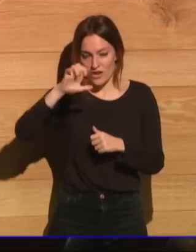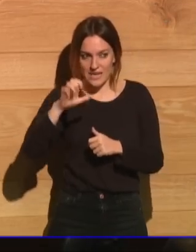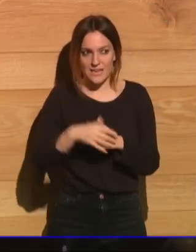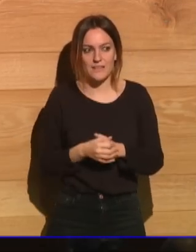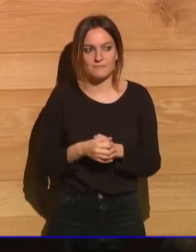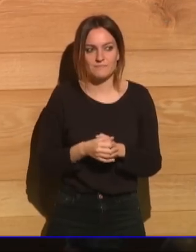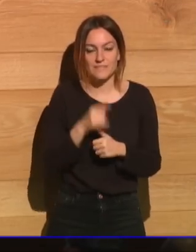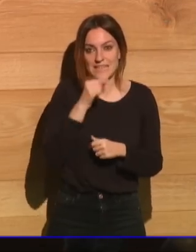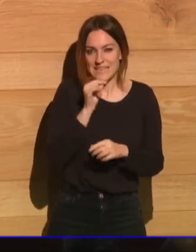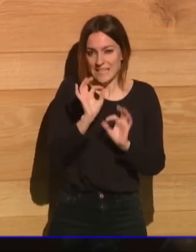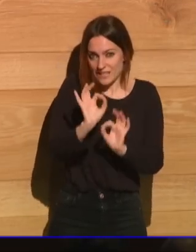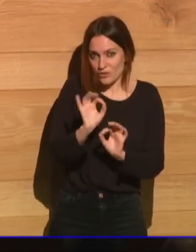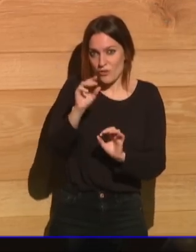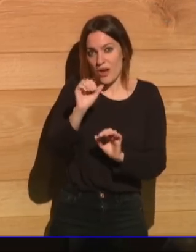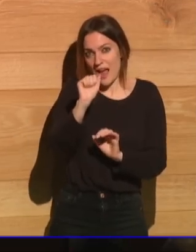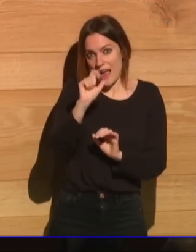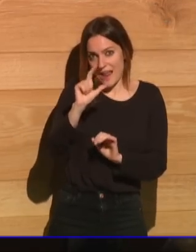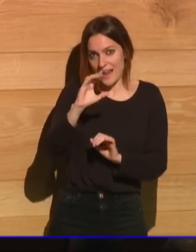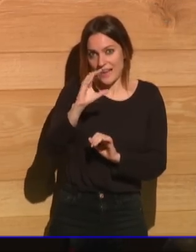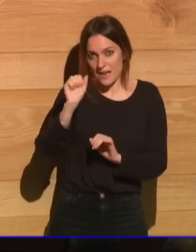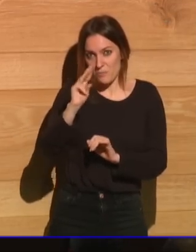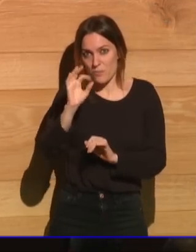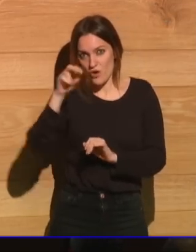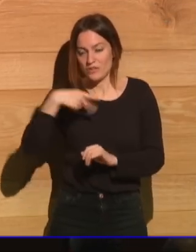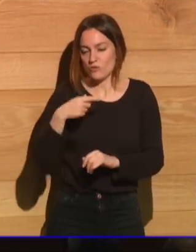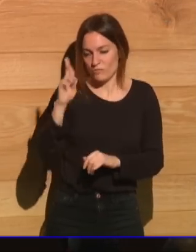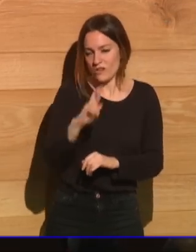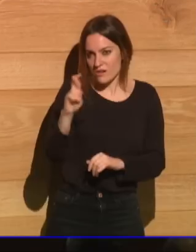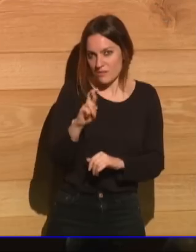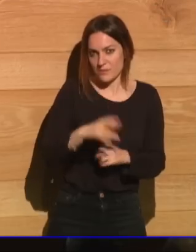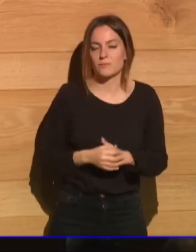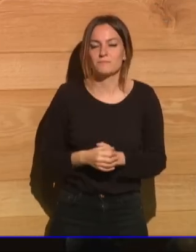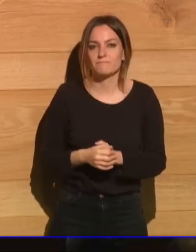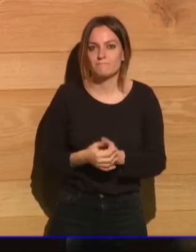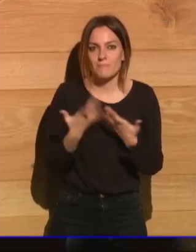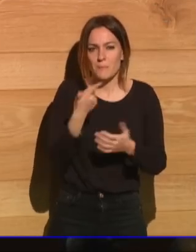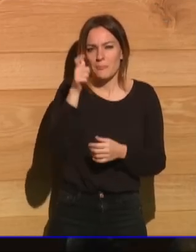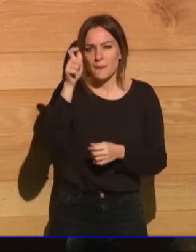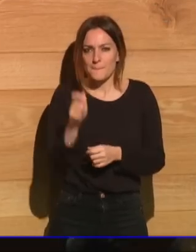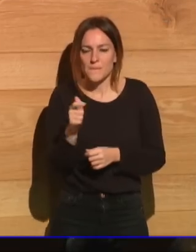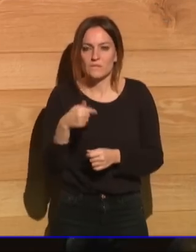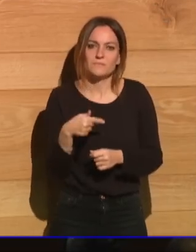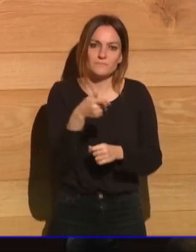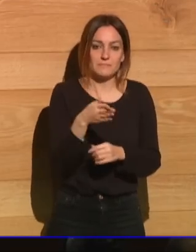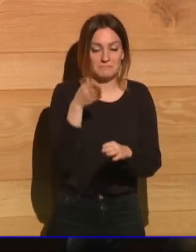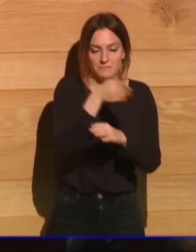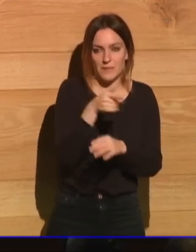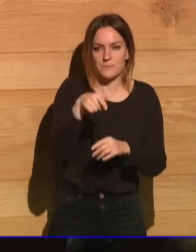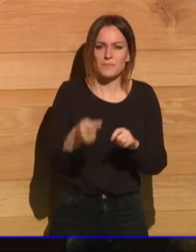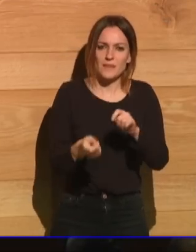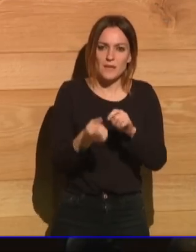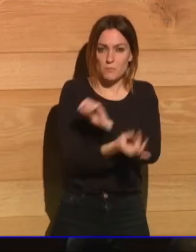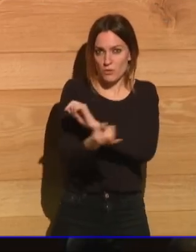a repetir cada vez porque es que me vuelve loco. O sea, hay un señor, hay un productor que realmente dice, toma, aquí tienes